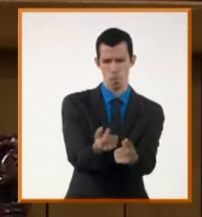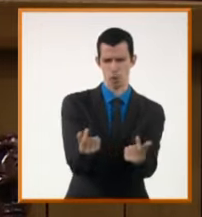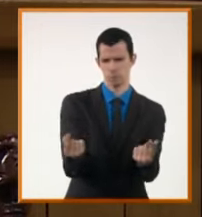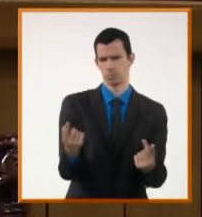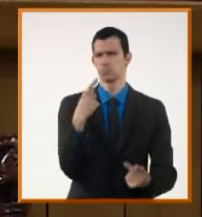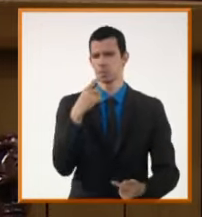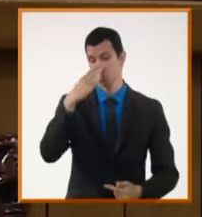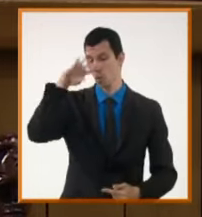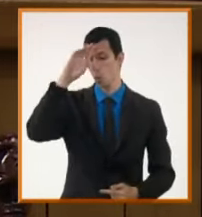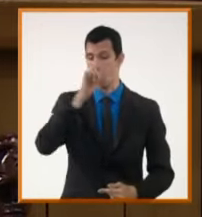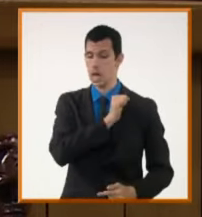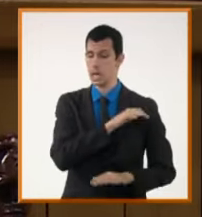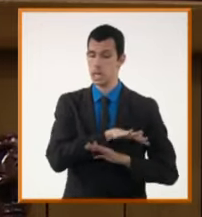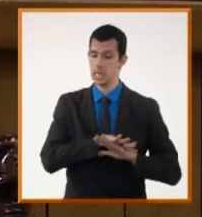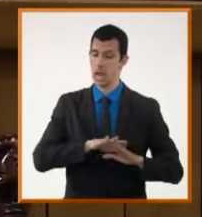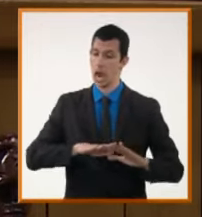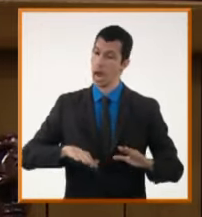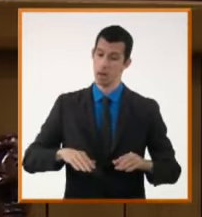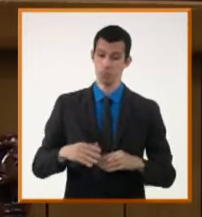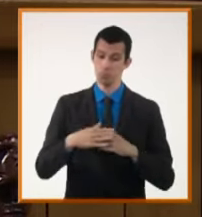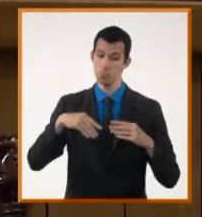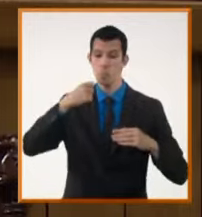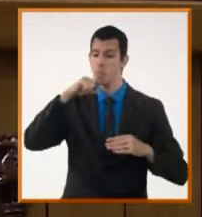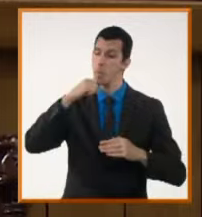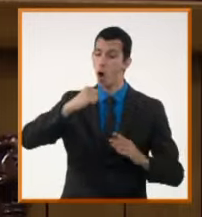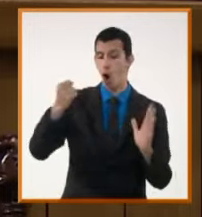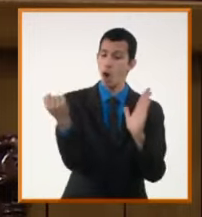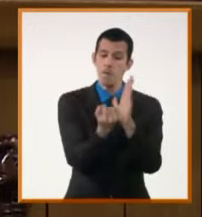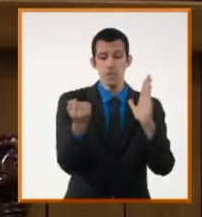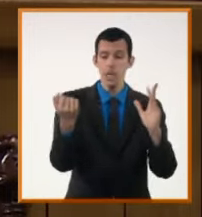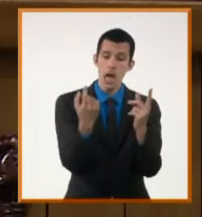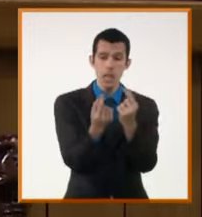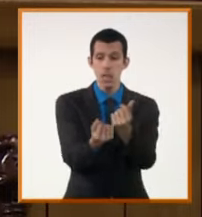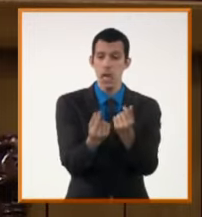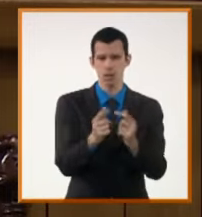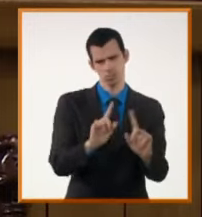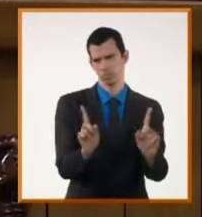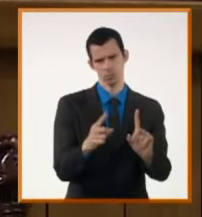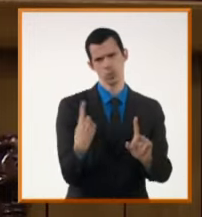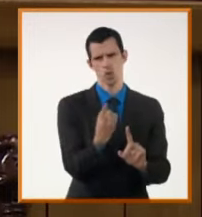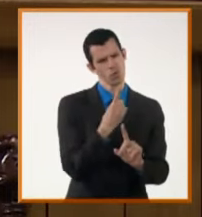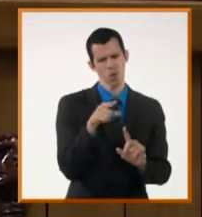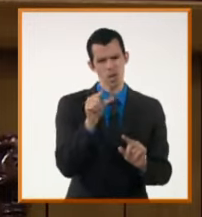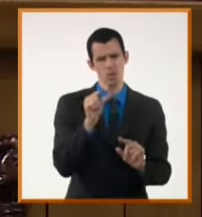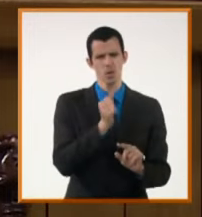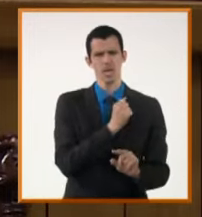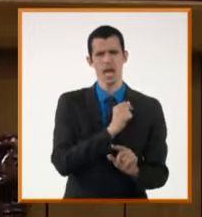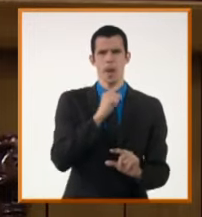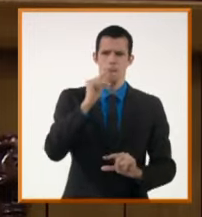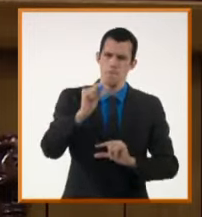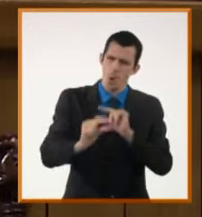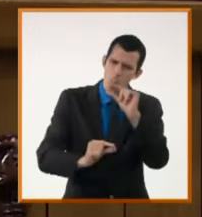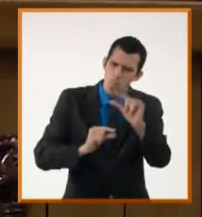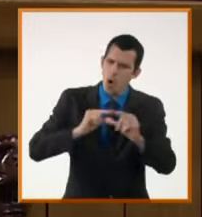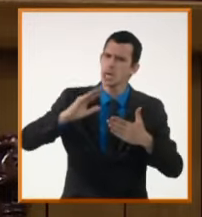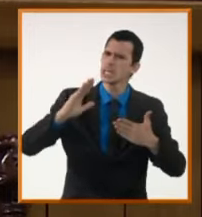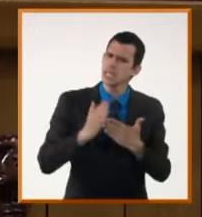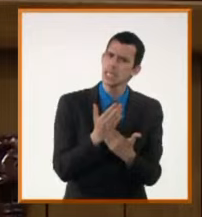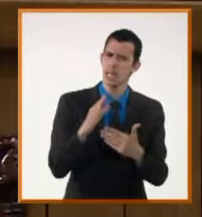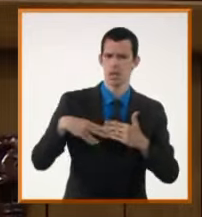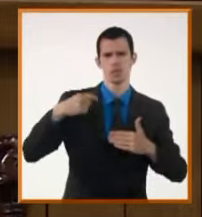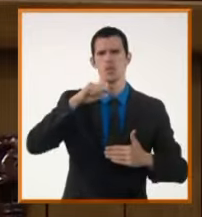un programa fuerte de desdolarización de la economía. Pero yo tengo que decirle también responsablemente que